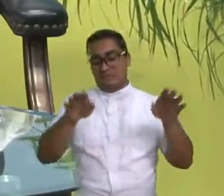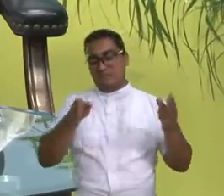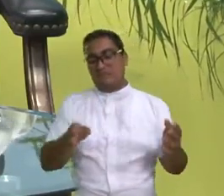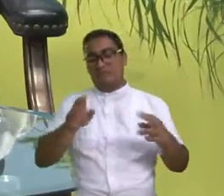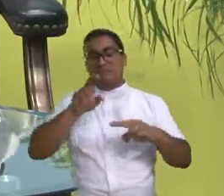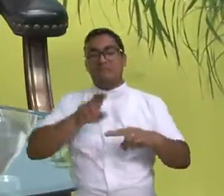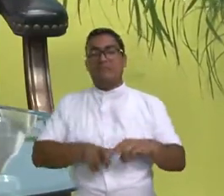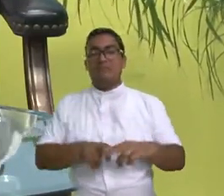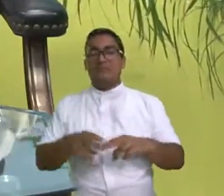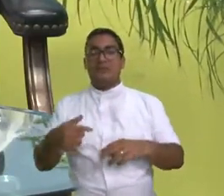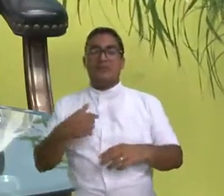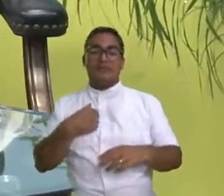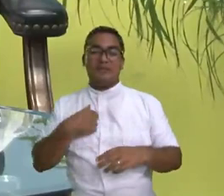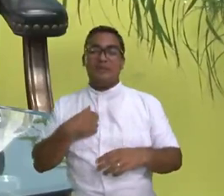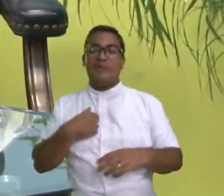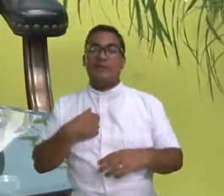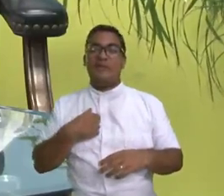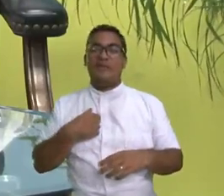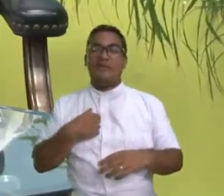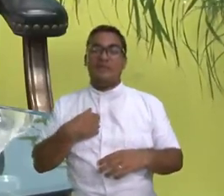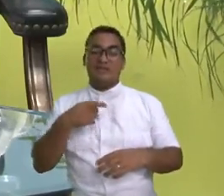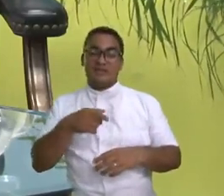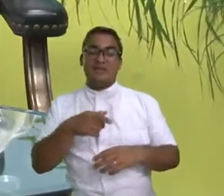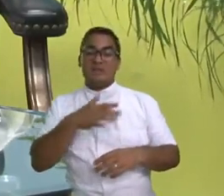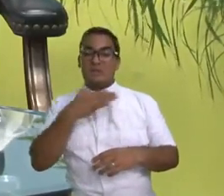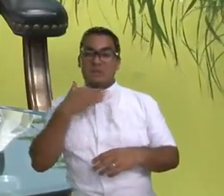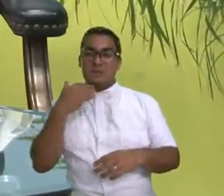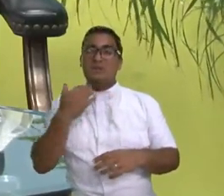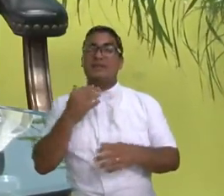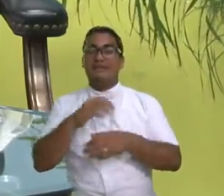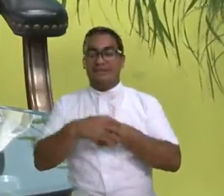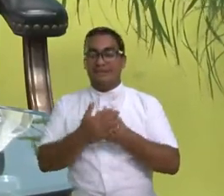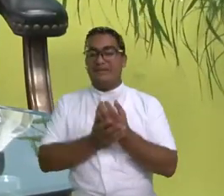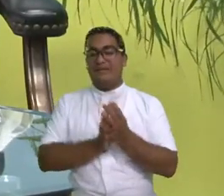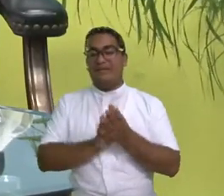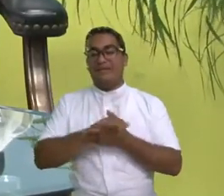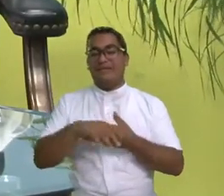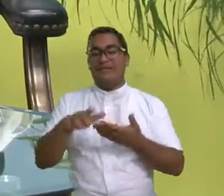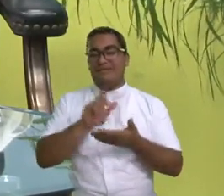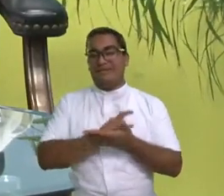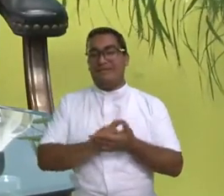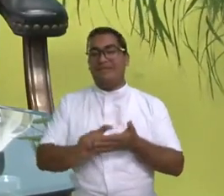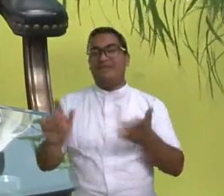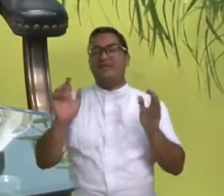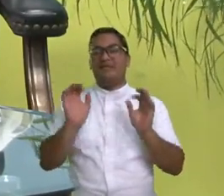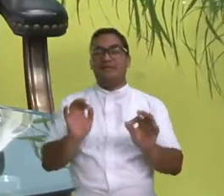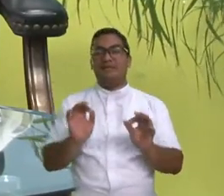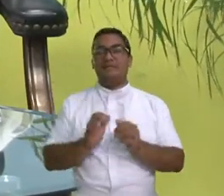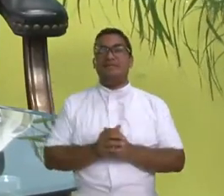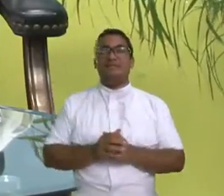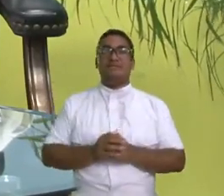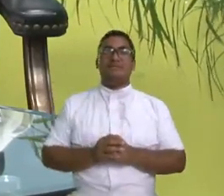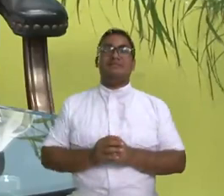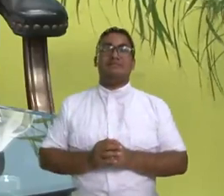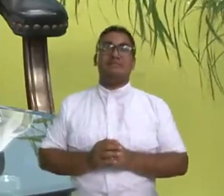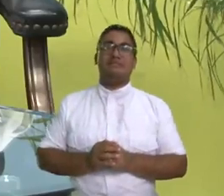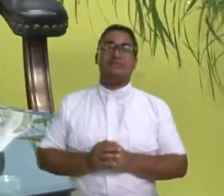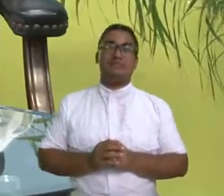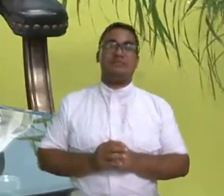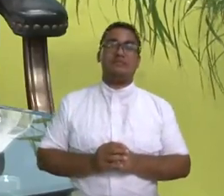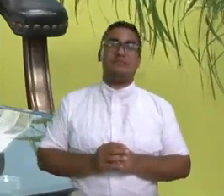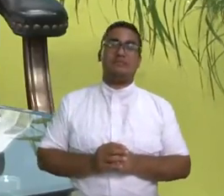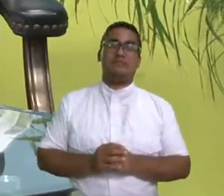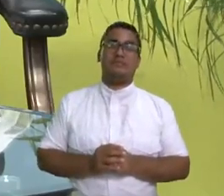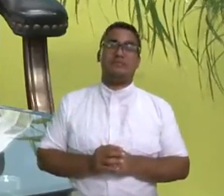lo que sea, y yo tuve contacto con ese objeto, hay que lavarse las manos, o incluso el equipo. Así es.